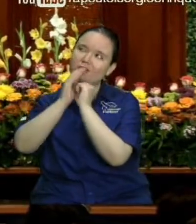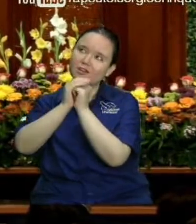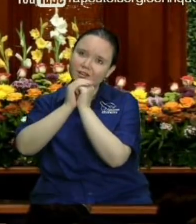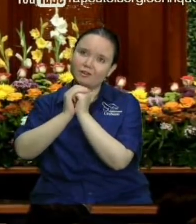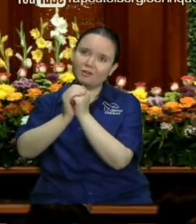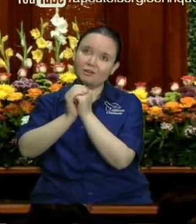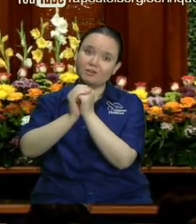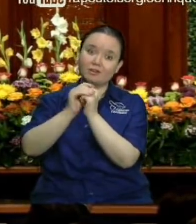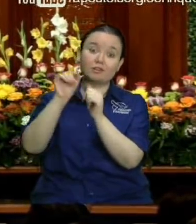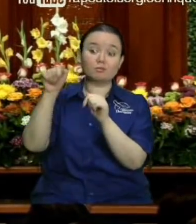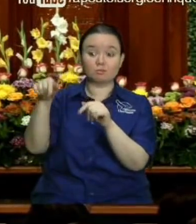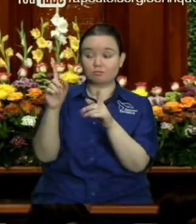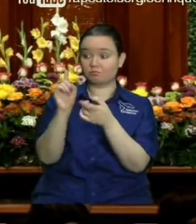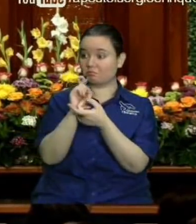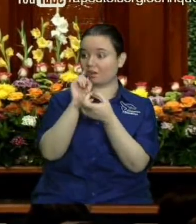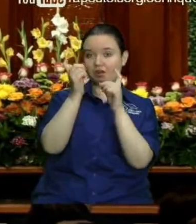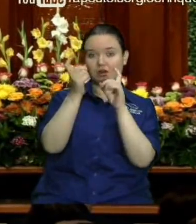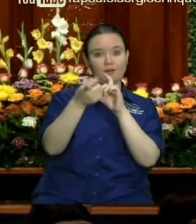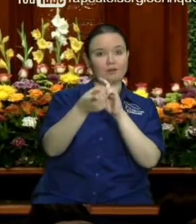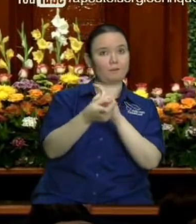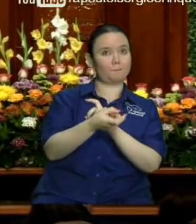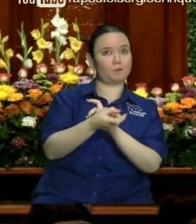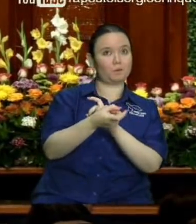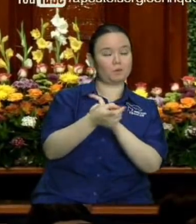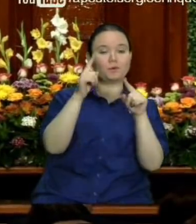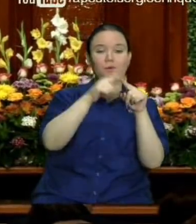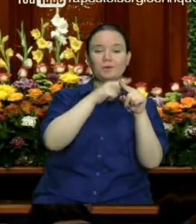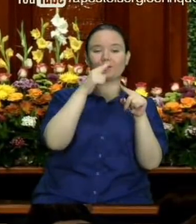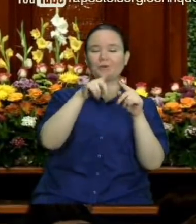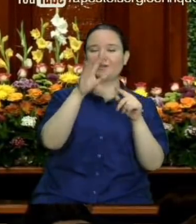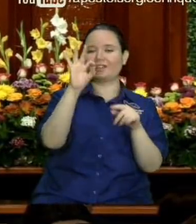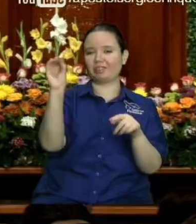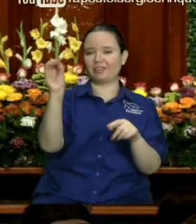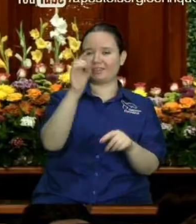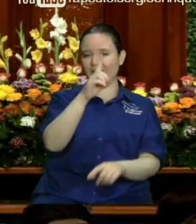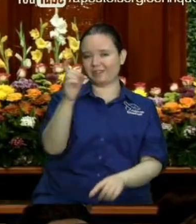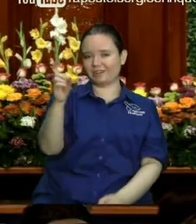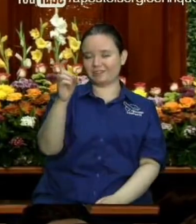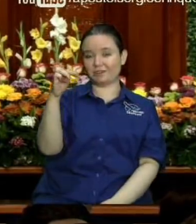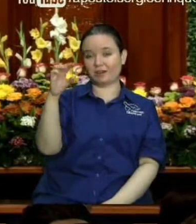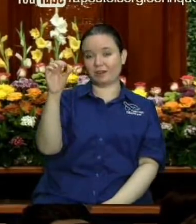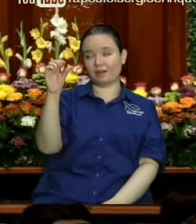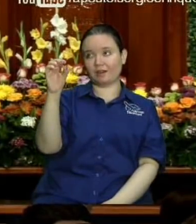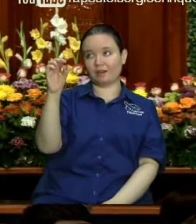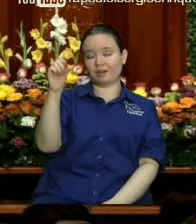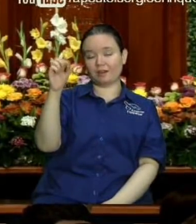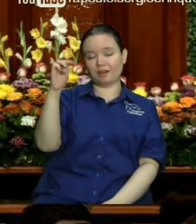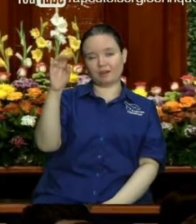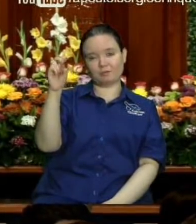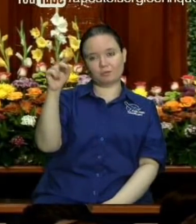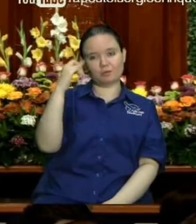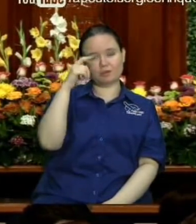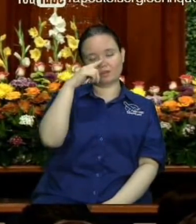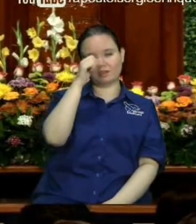Todo se cambió. En la 30 generación, los amonitas vuelven a entrar.